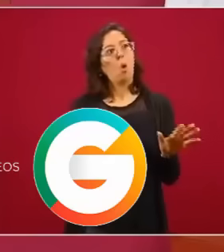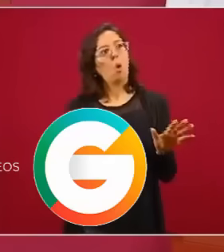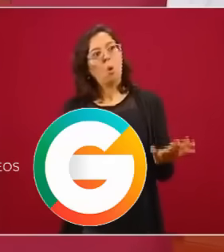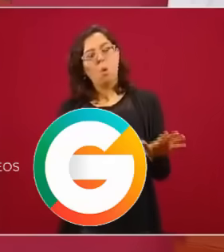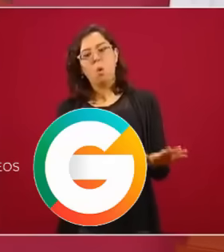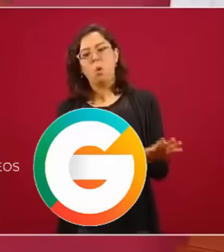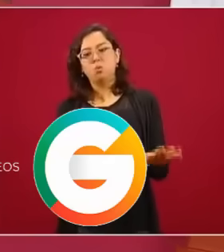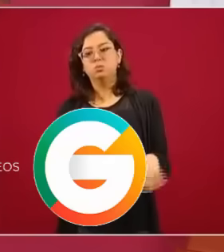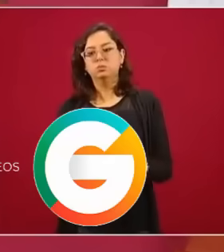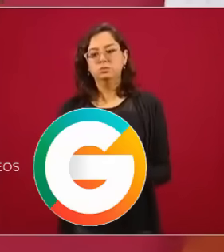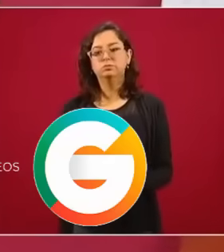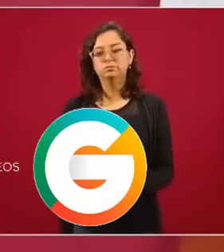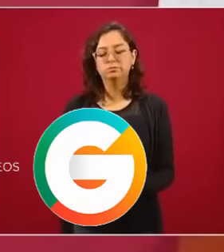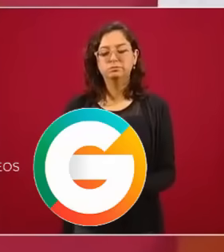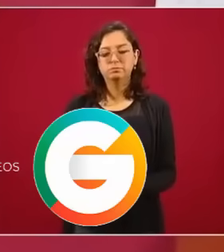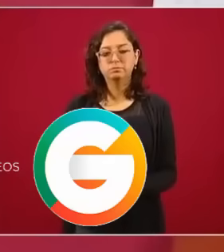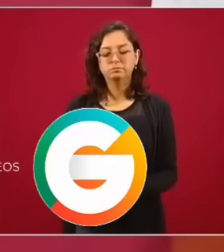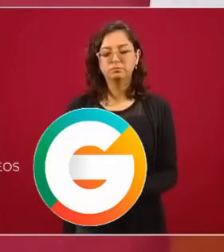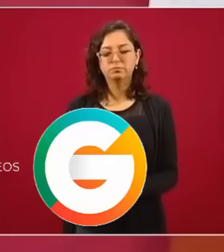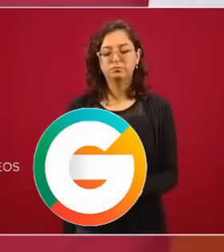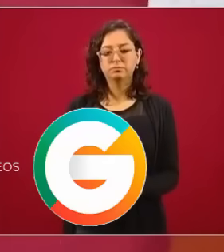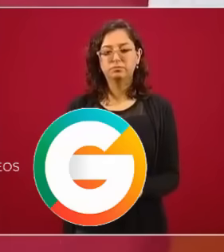Sí. Bueno,